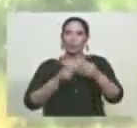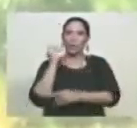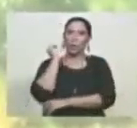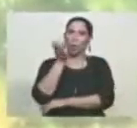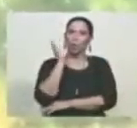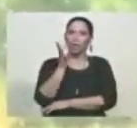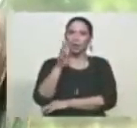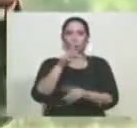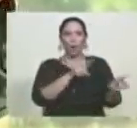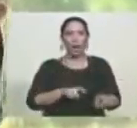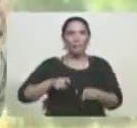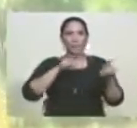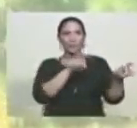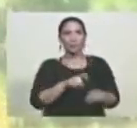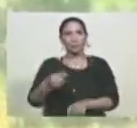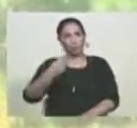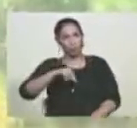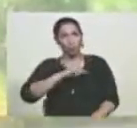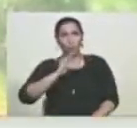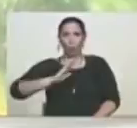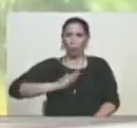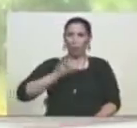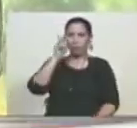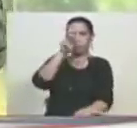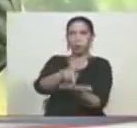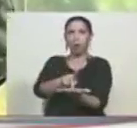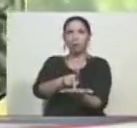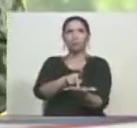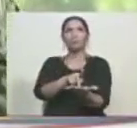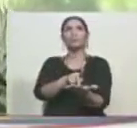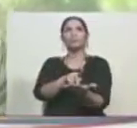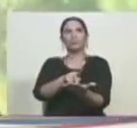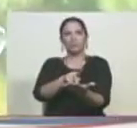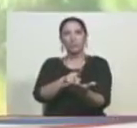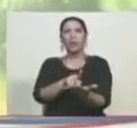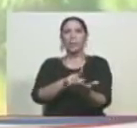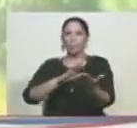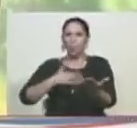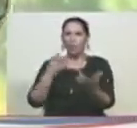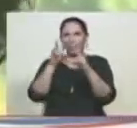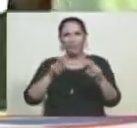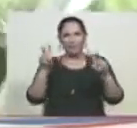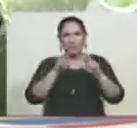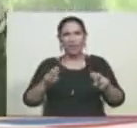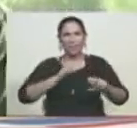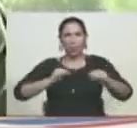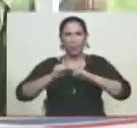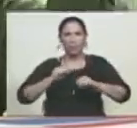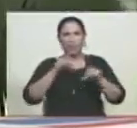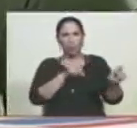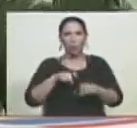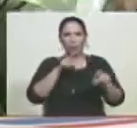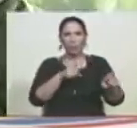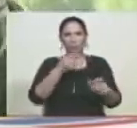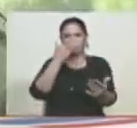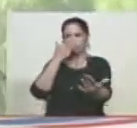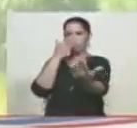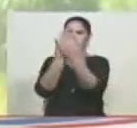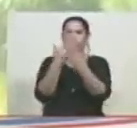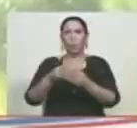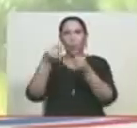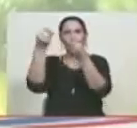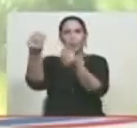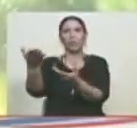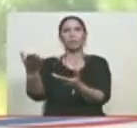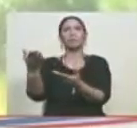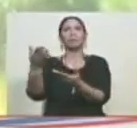Congreso Campesino y nosotros poder llegar y depurar el movimiento campesino y venir frente a usted y hacer el juramento que